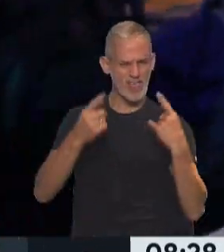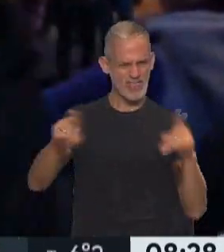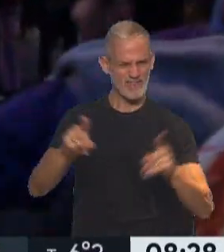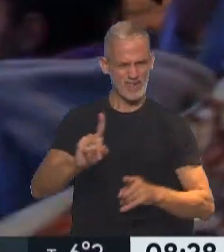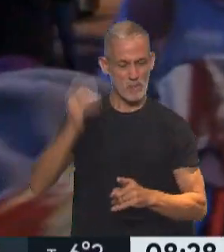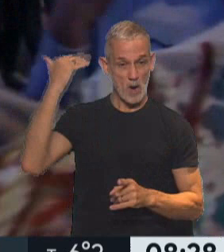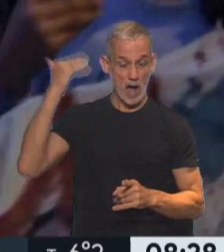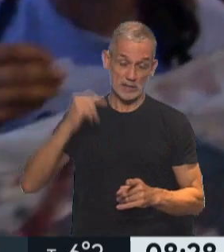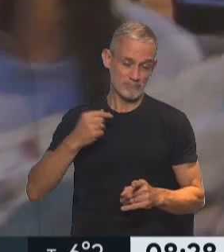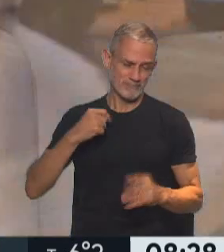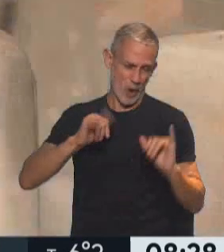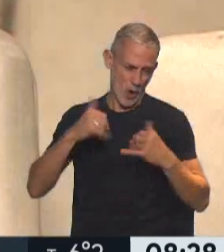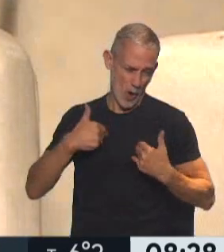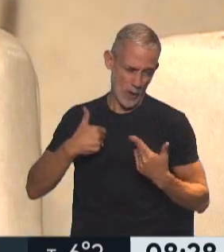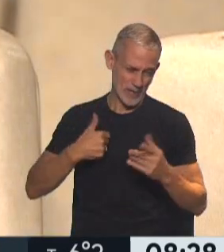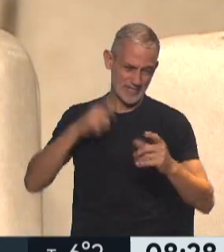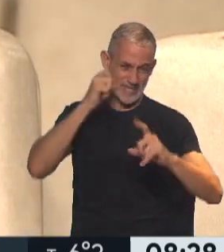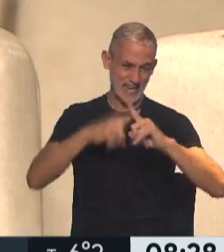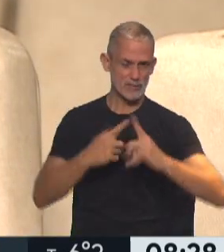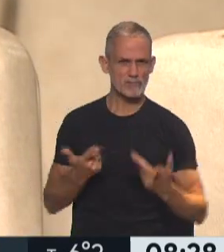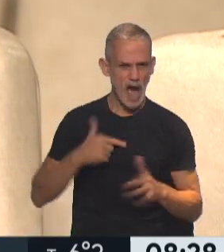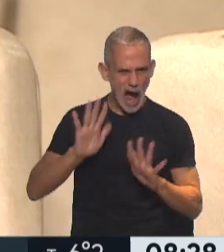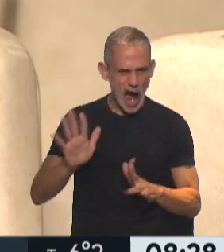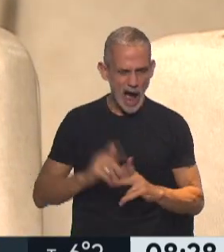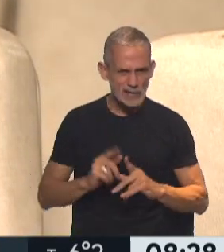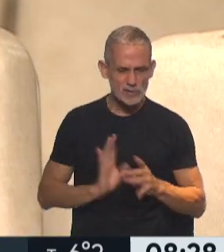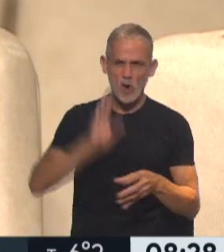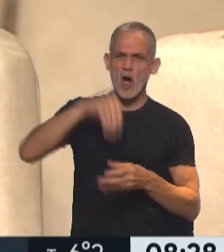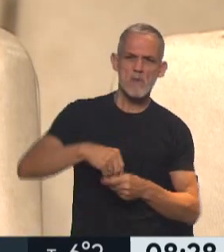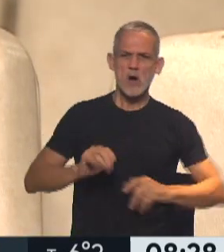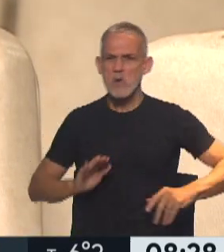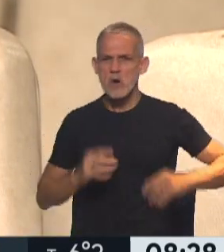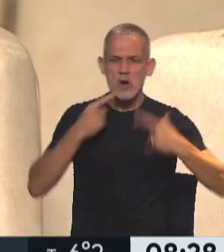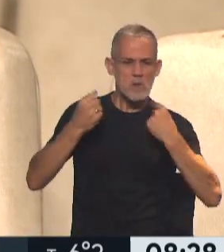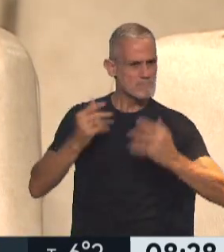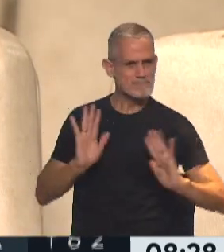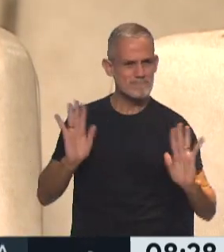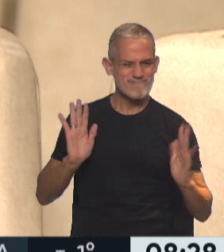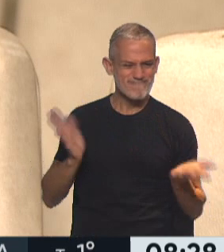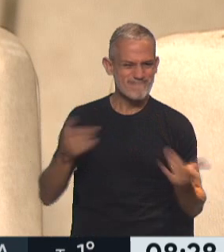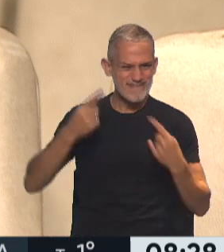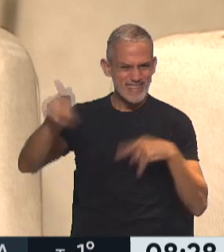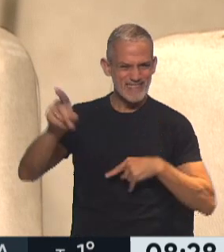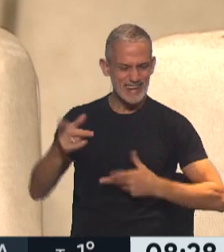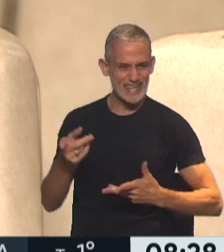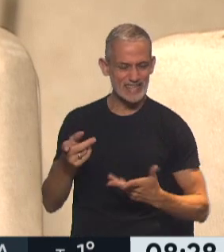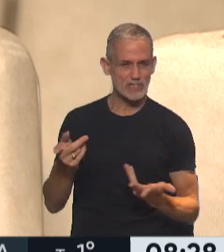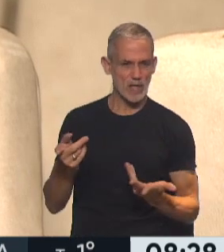sido por ahí en nuestro momento, siendo estudiantes, no teníamos ese tipo de participación estudiantil. Y en parte también un